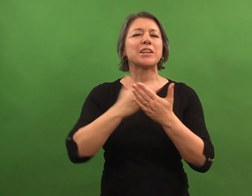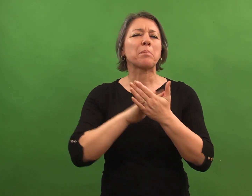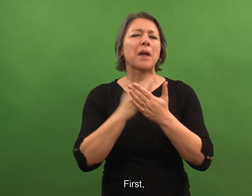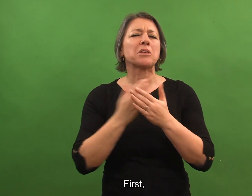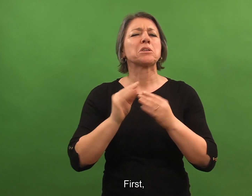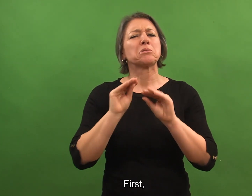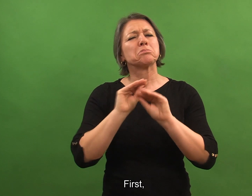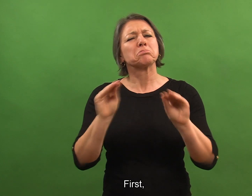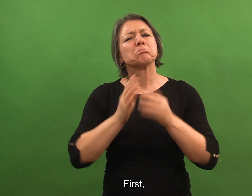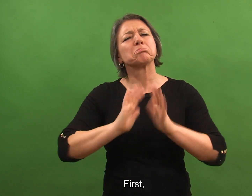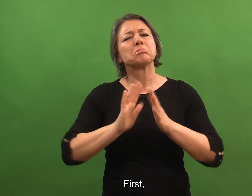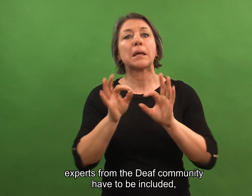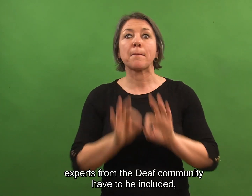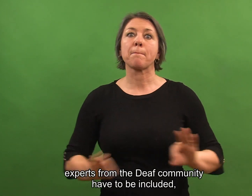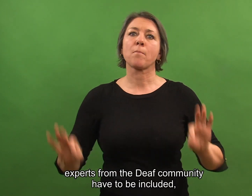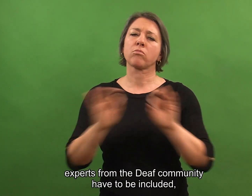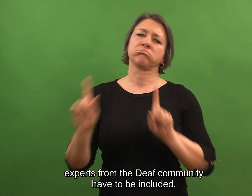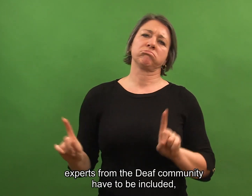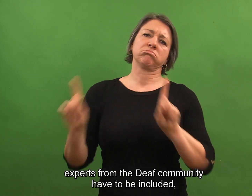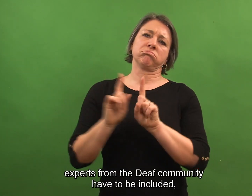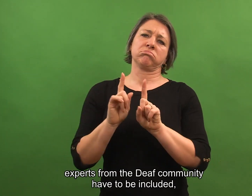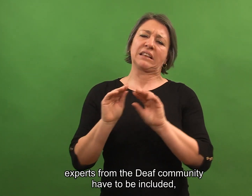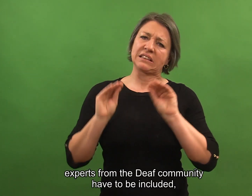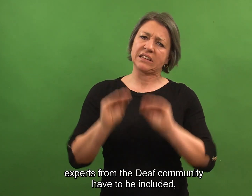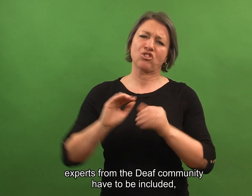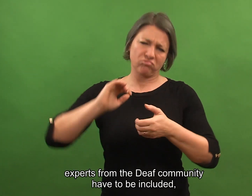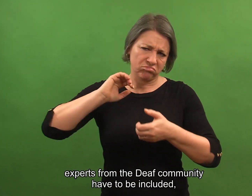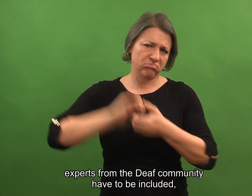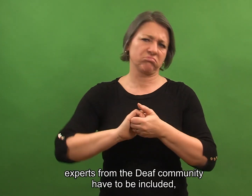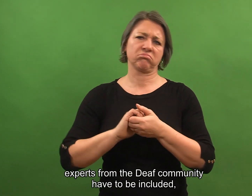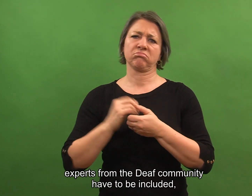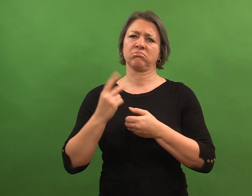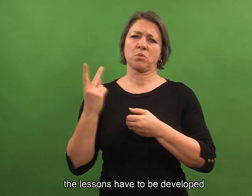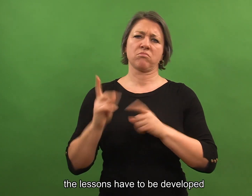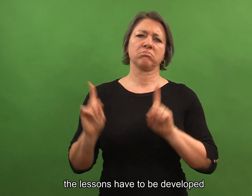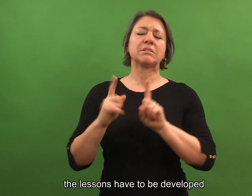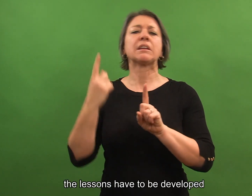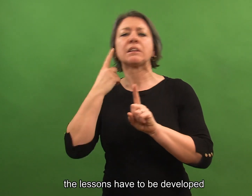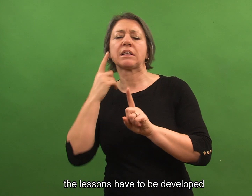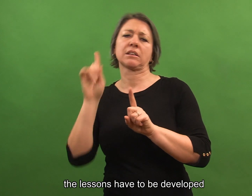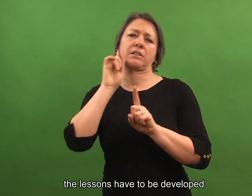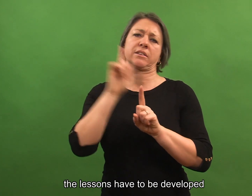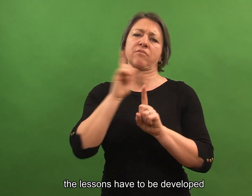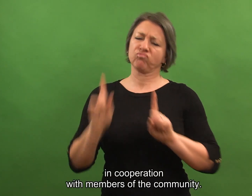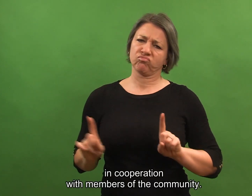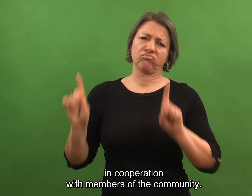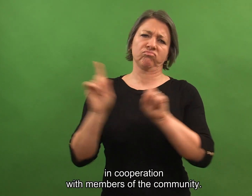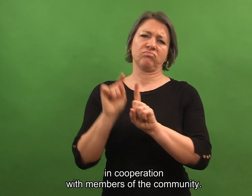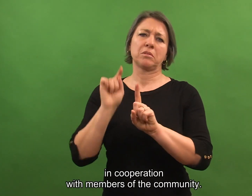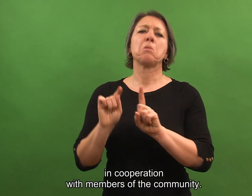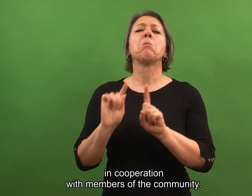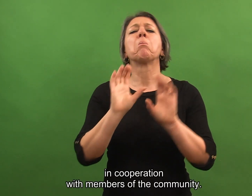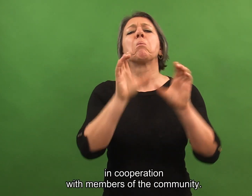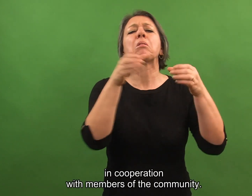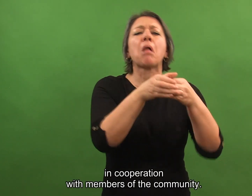gustaría resumir algunos lineamientos básicos para la educación de intérpretes de lengua de señas. Primero, es